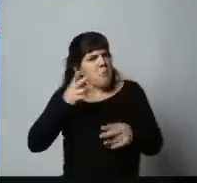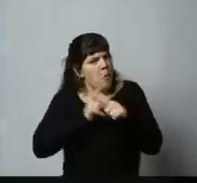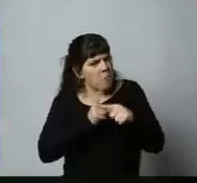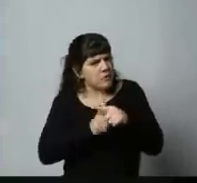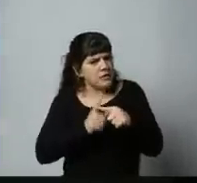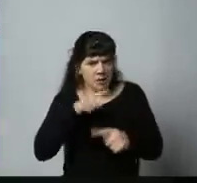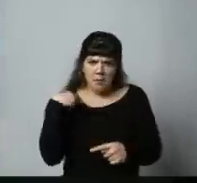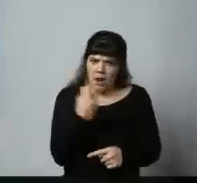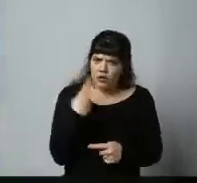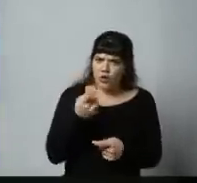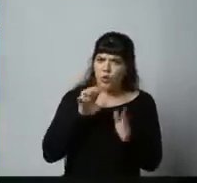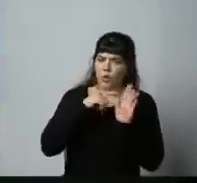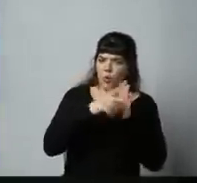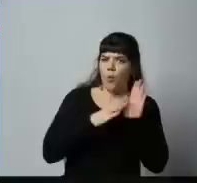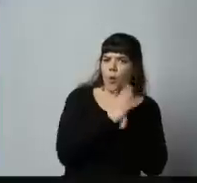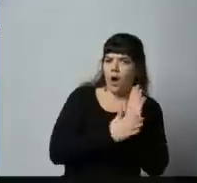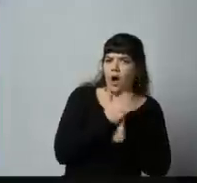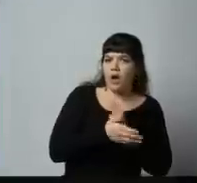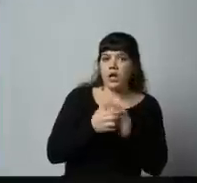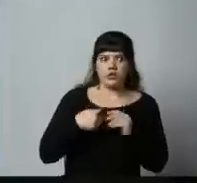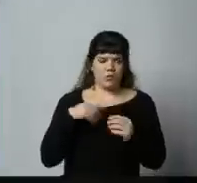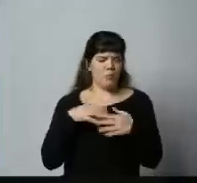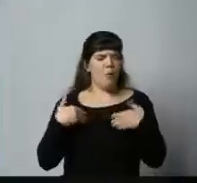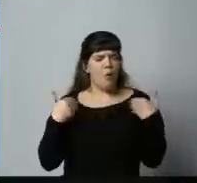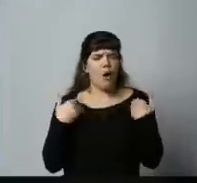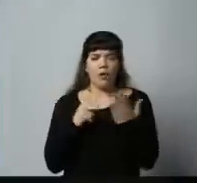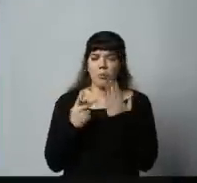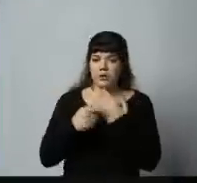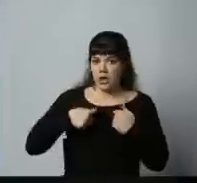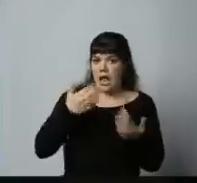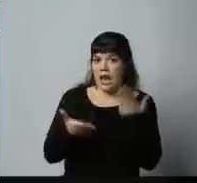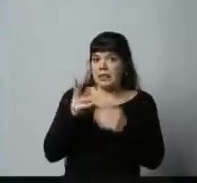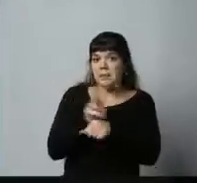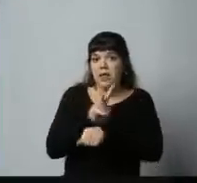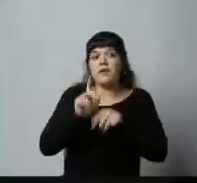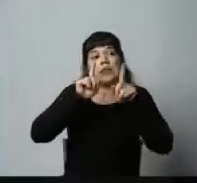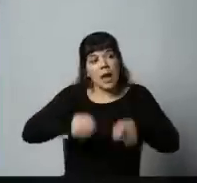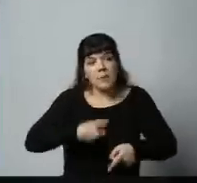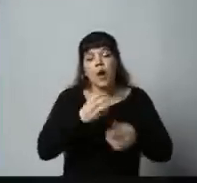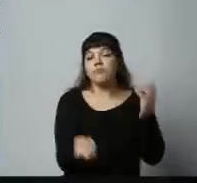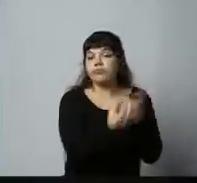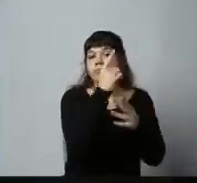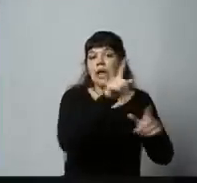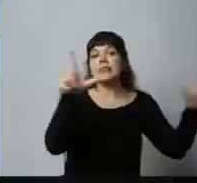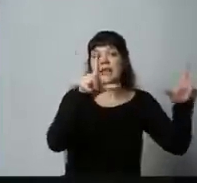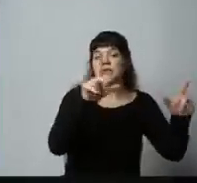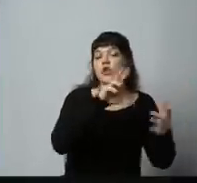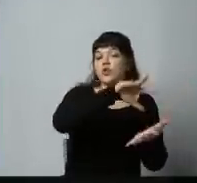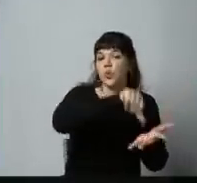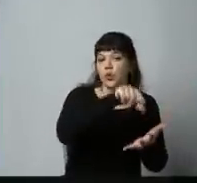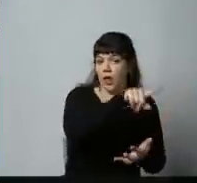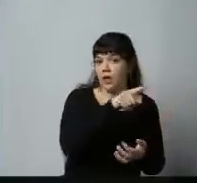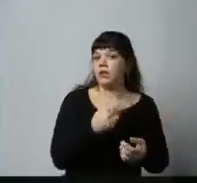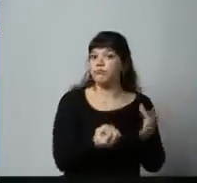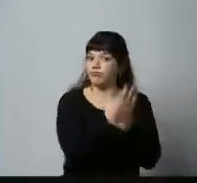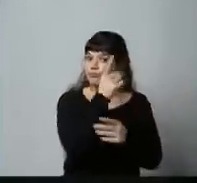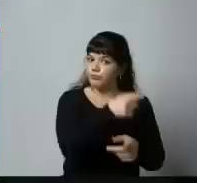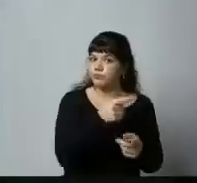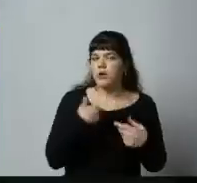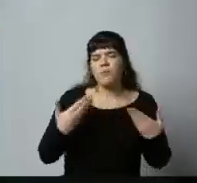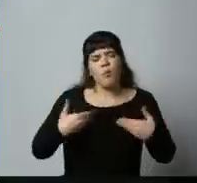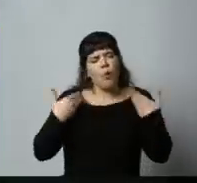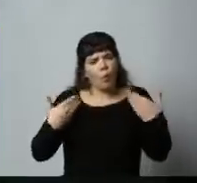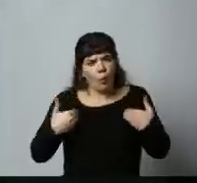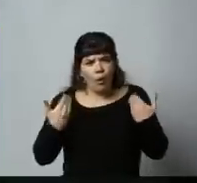estoy muy contento tanto de nuestro proyecto como el que dirigen eh conducen los colegas en tv ciudad estoy muy contento y